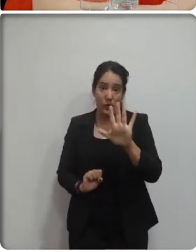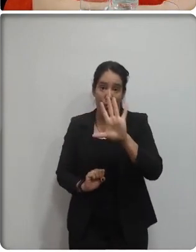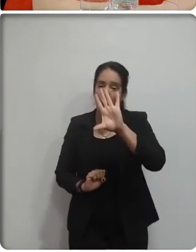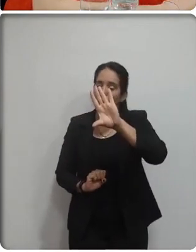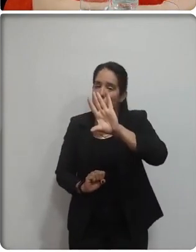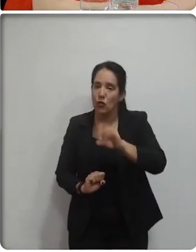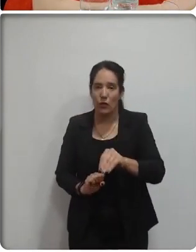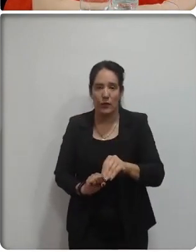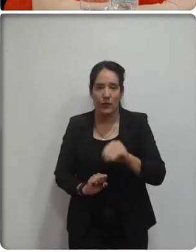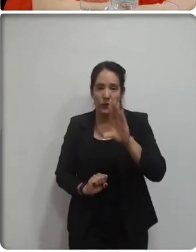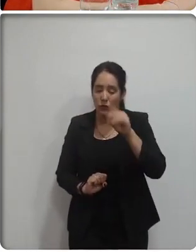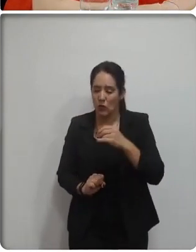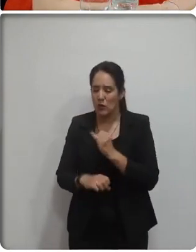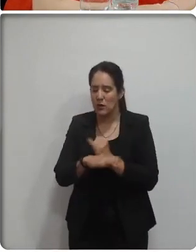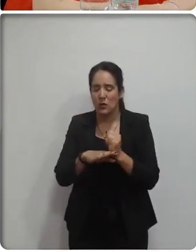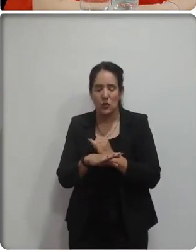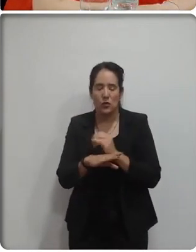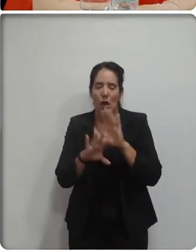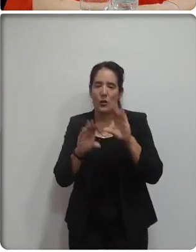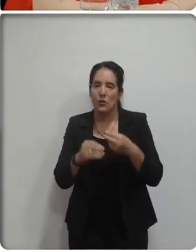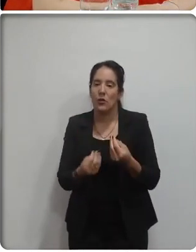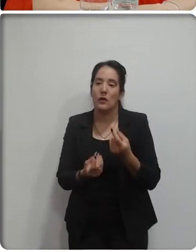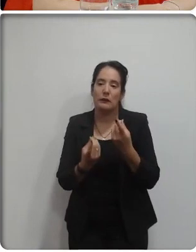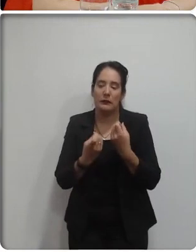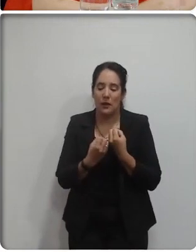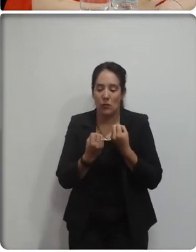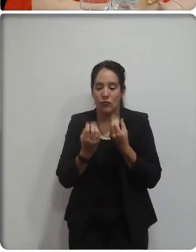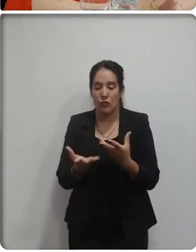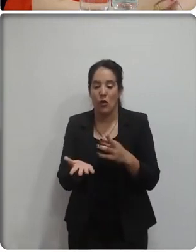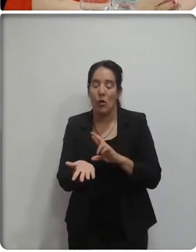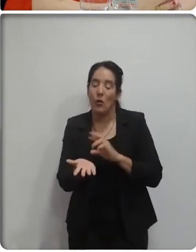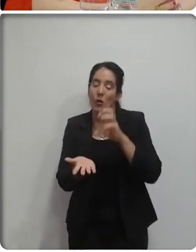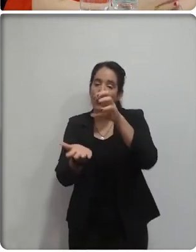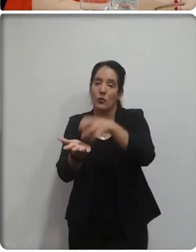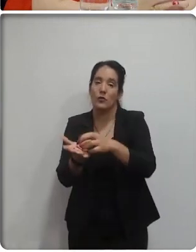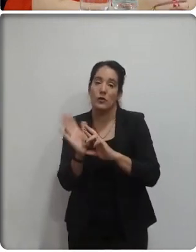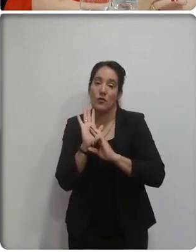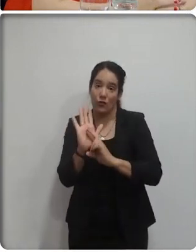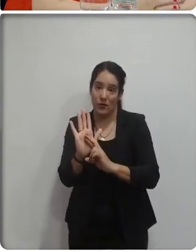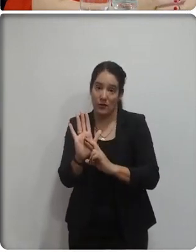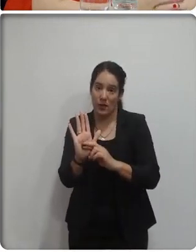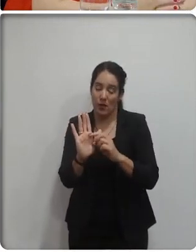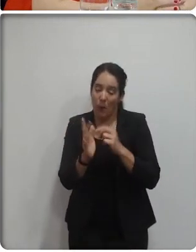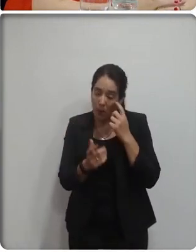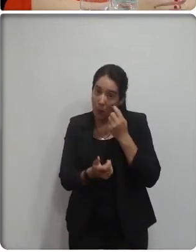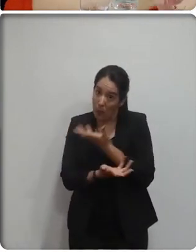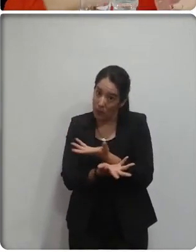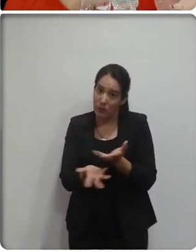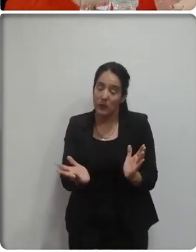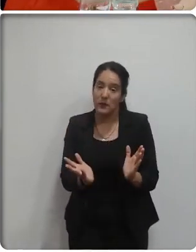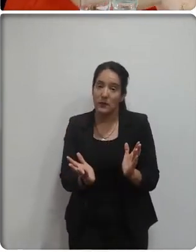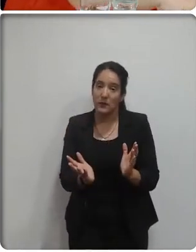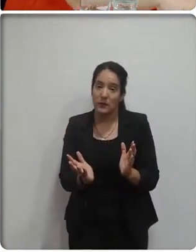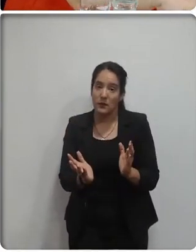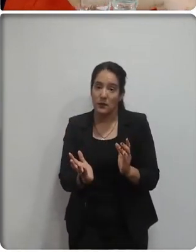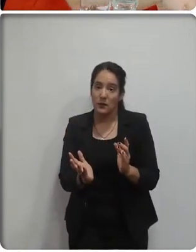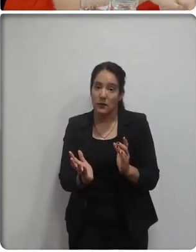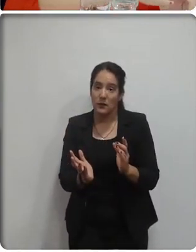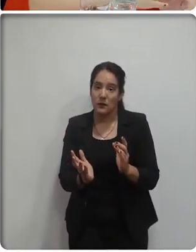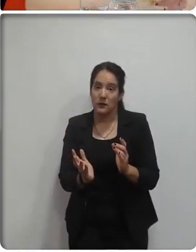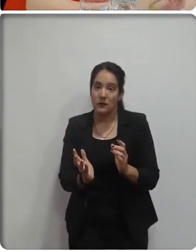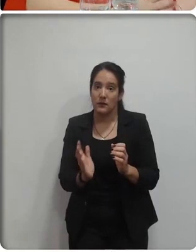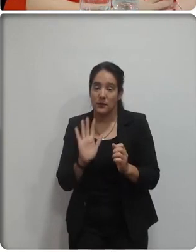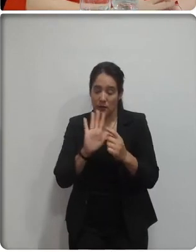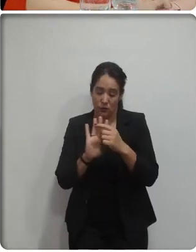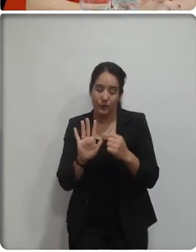aquellas entidades que soliciten ser designadas como centros o servicios de referencia deberán acreditar como mínimo estos factores que